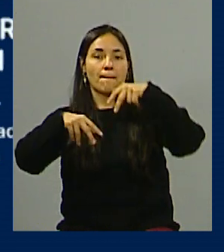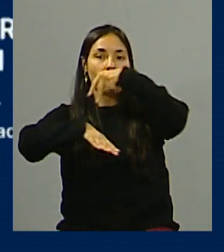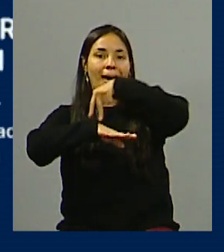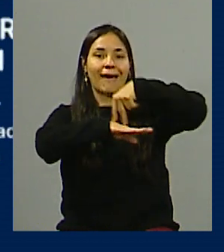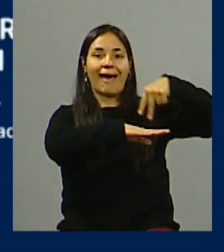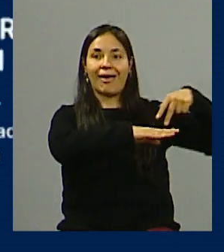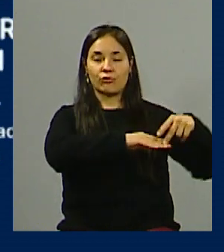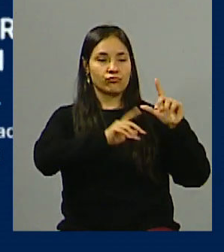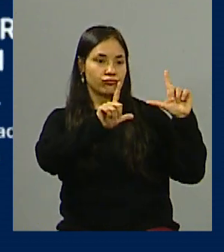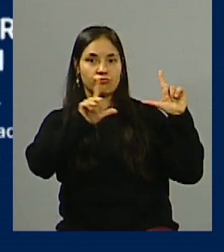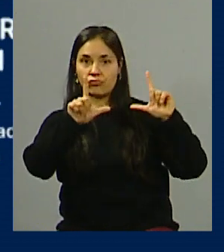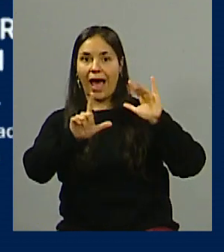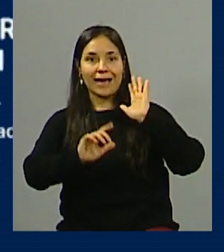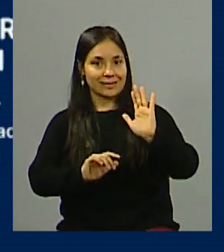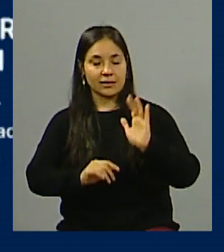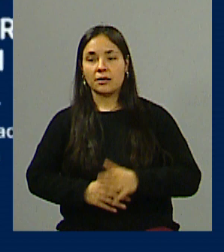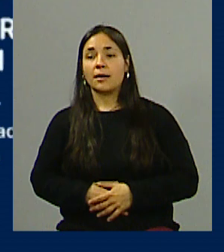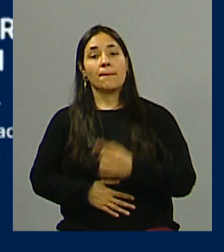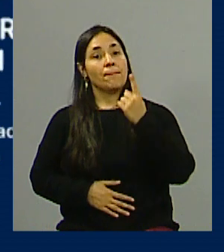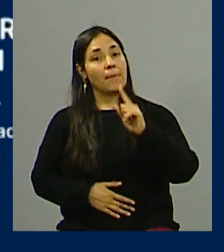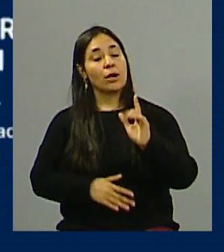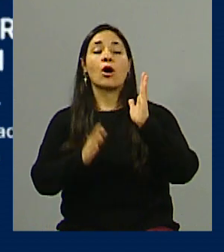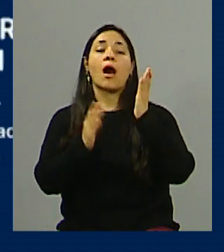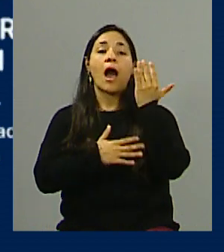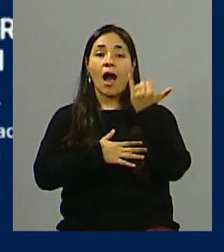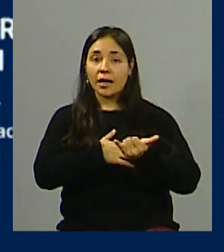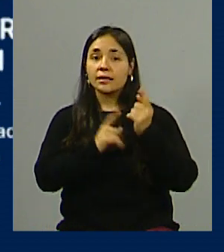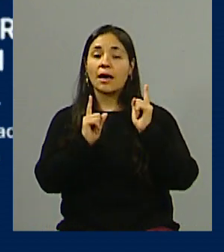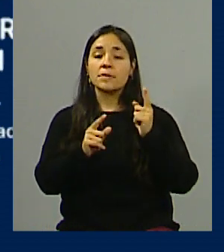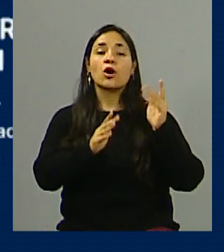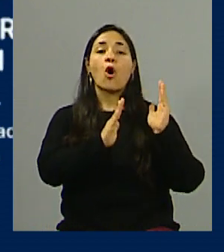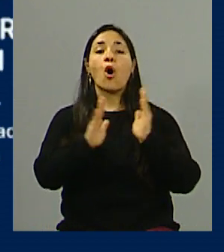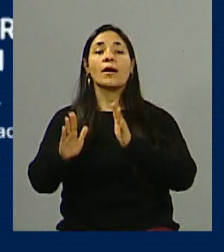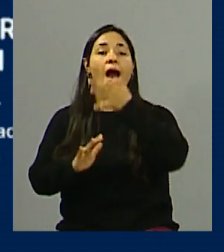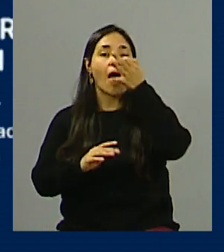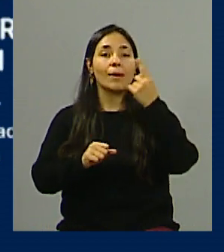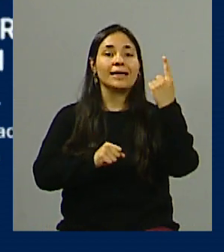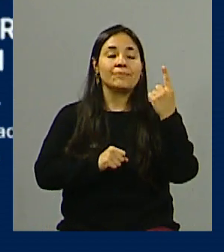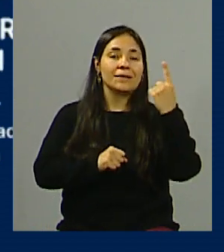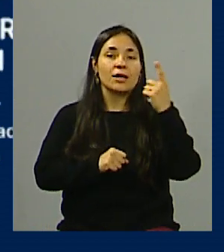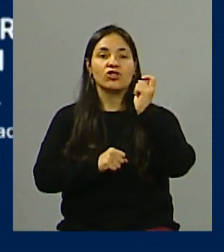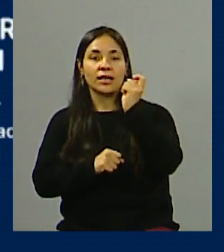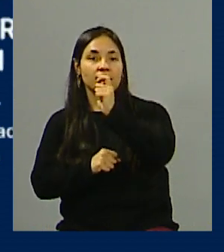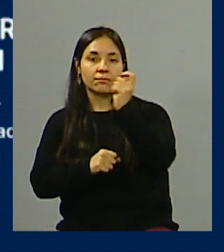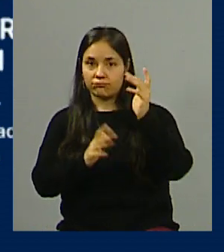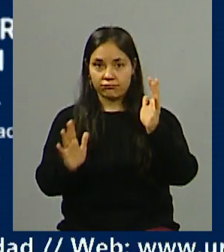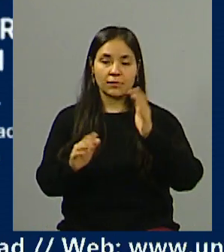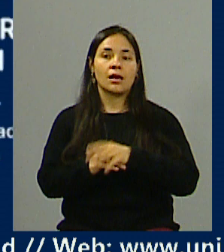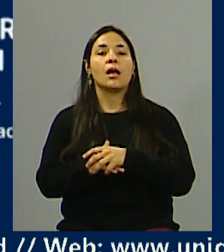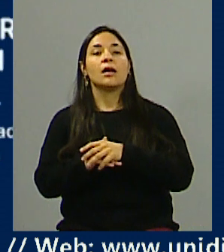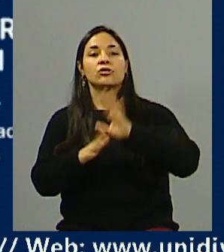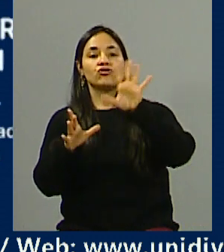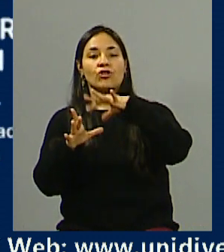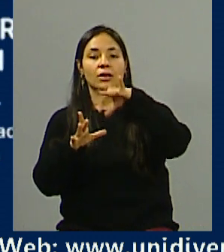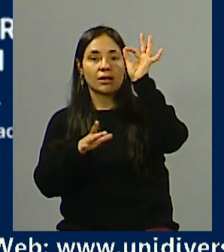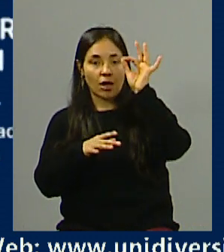poder ver, pero hay un orden que tiene que ver de cómo van a hablar. Bueno, como decía, esto no implica en el sorteo